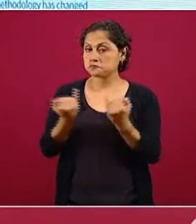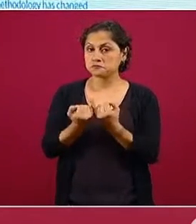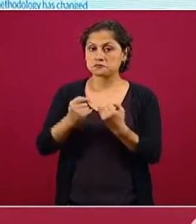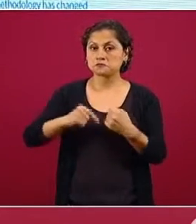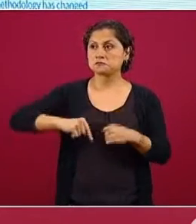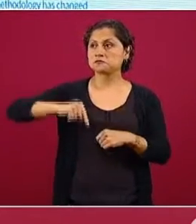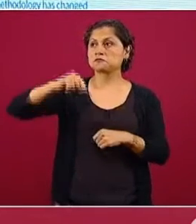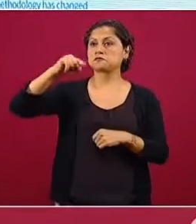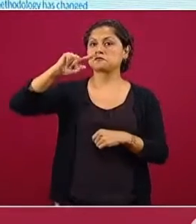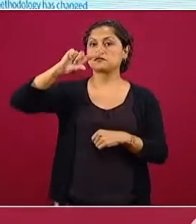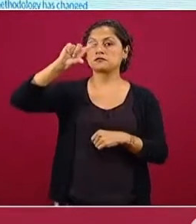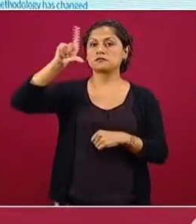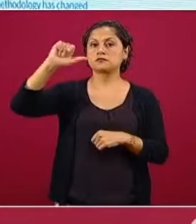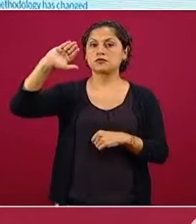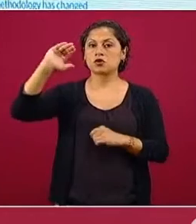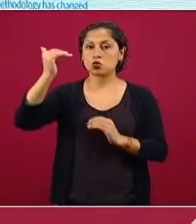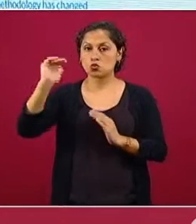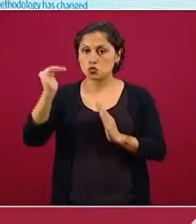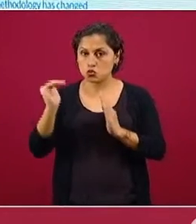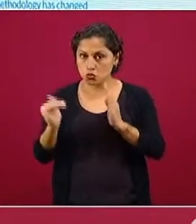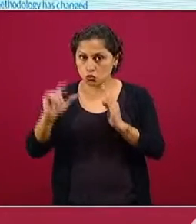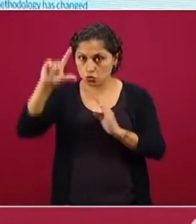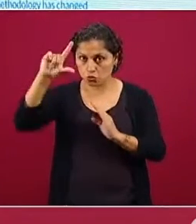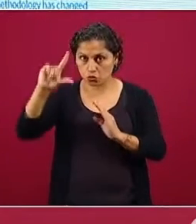bajar, etcétera. Los Estados Unidos